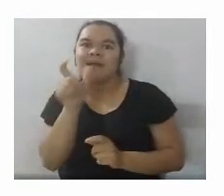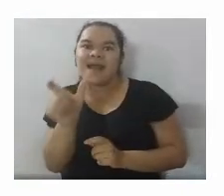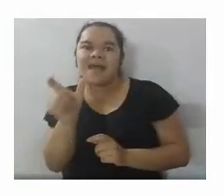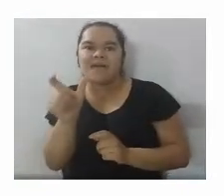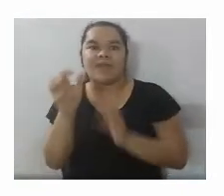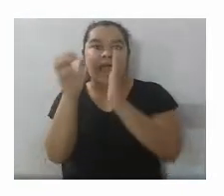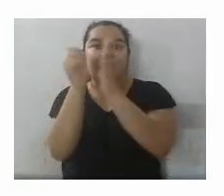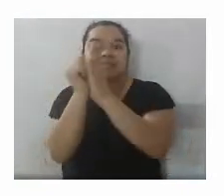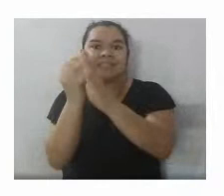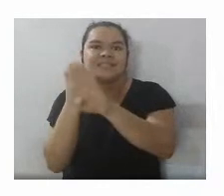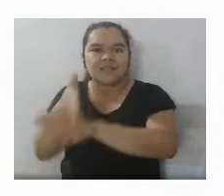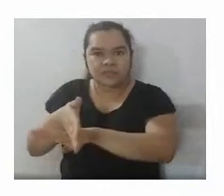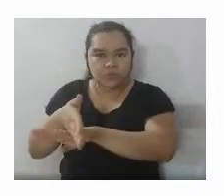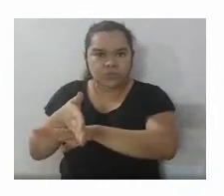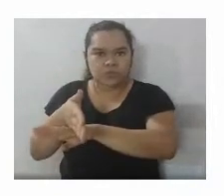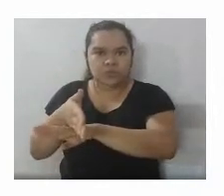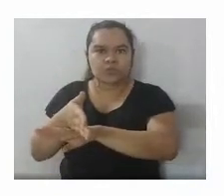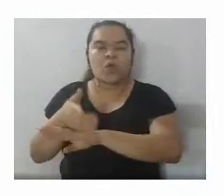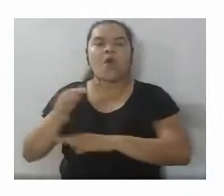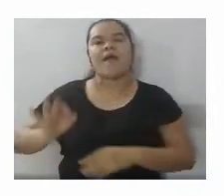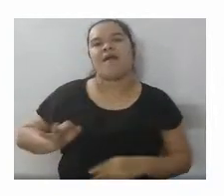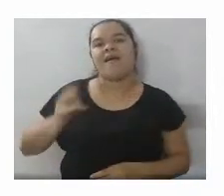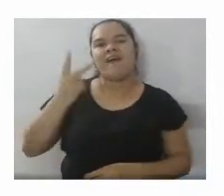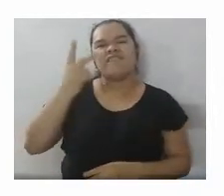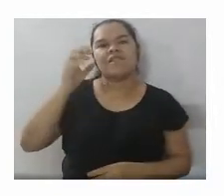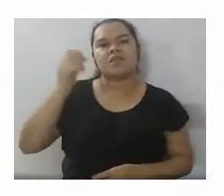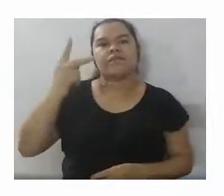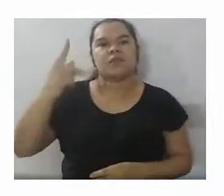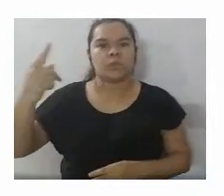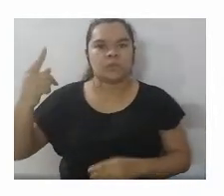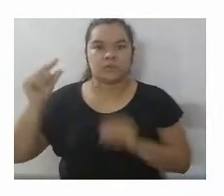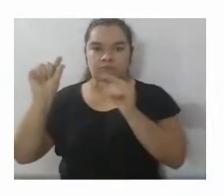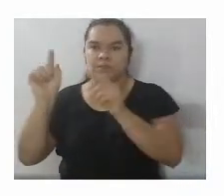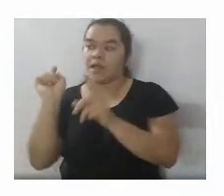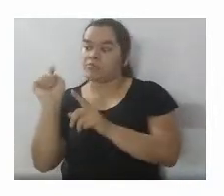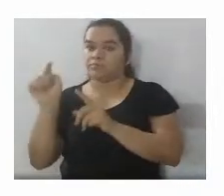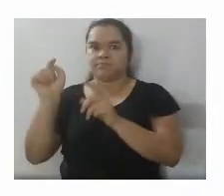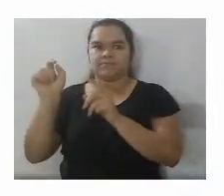pongo ingreso UNE 2021 y le doy Enter.